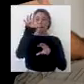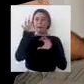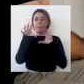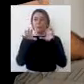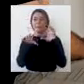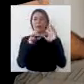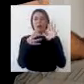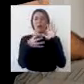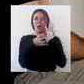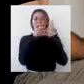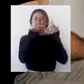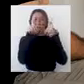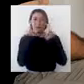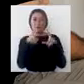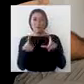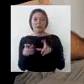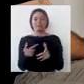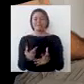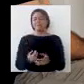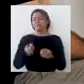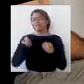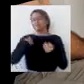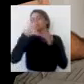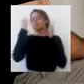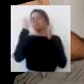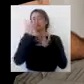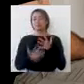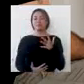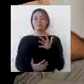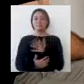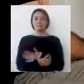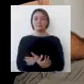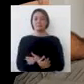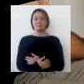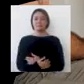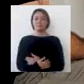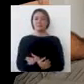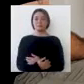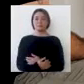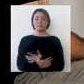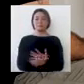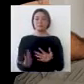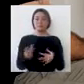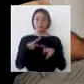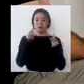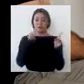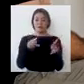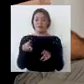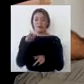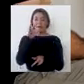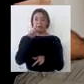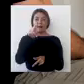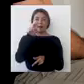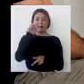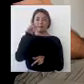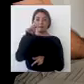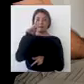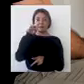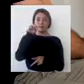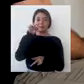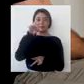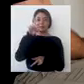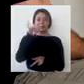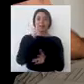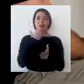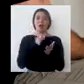hipermediales, hipertextuales, multimediales, ¿cierto? Y ahorita, pues, los muchachos ya transmediales, donde una historia comienza en una